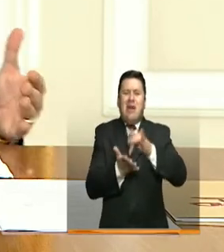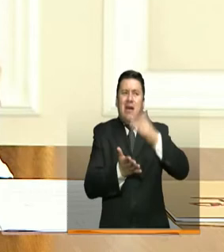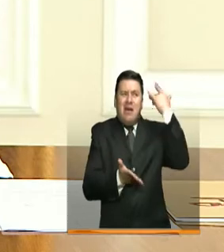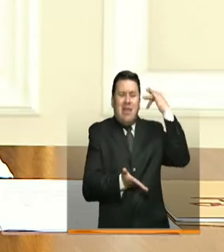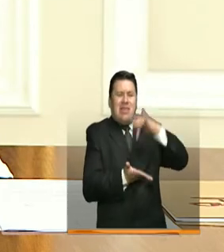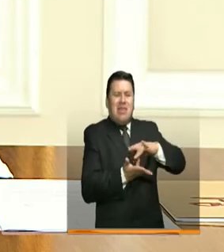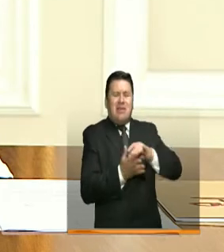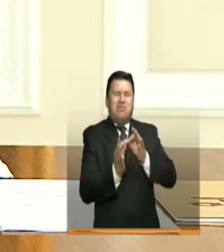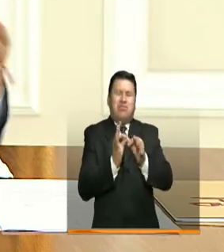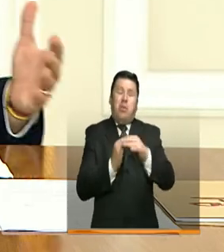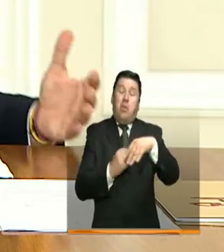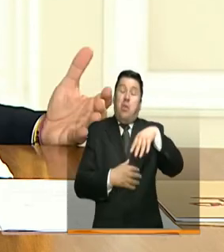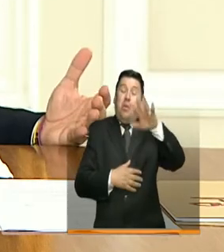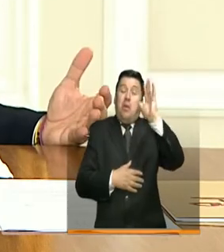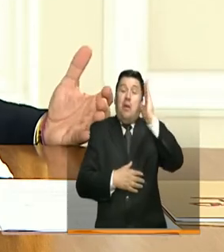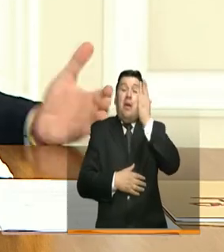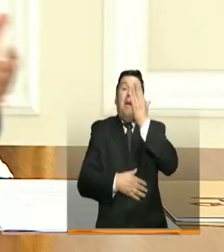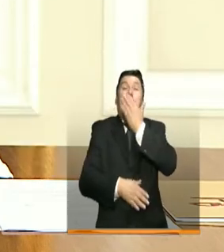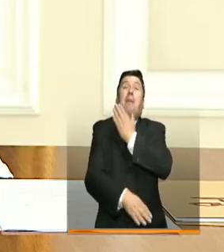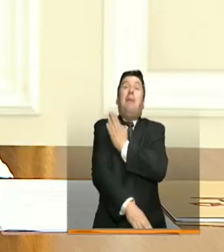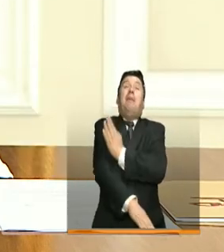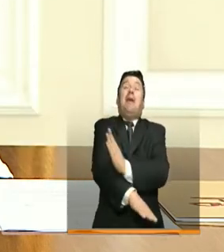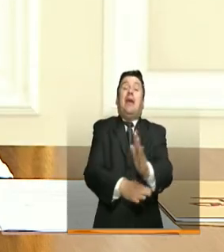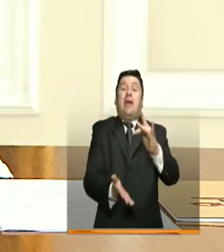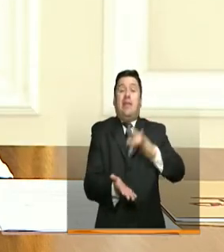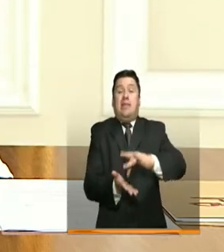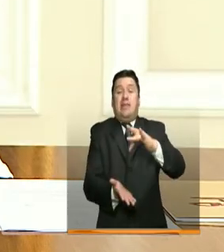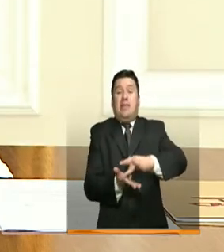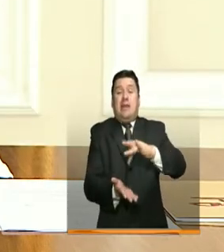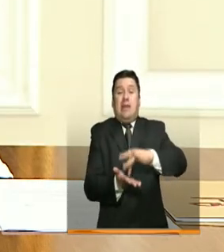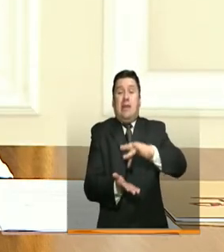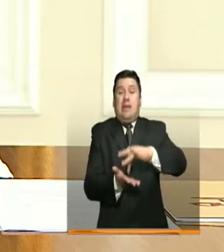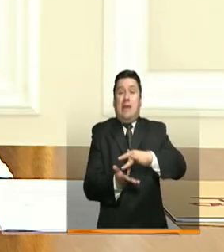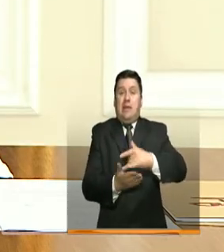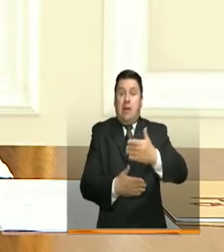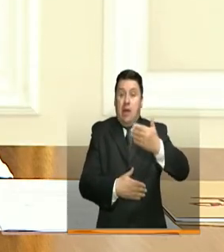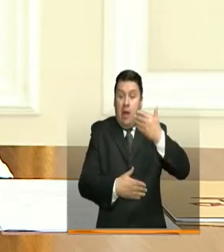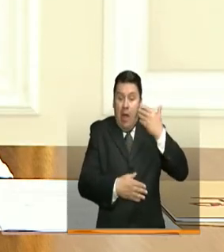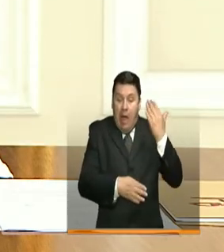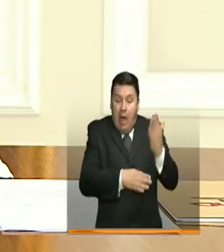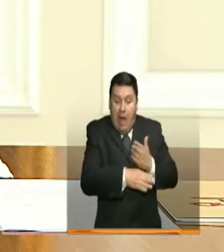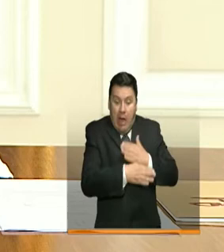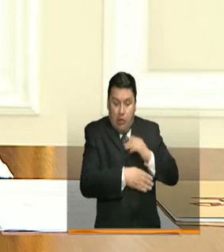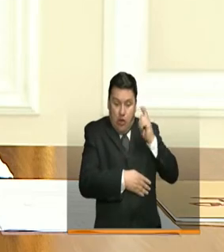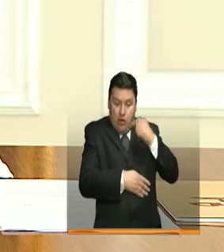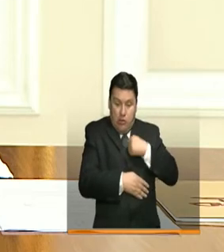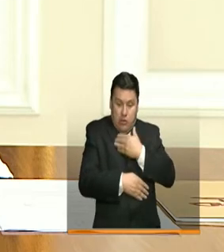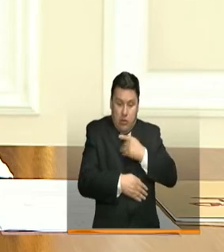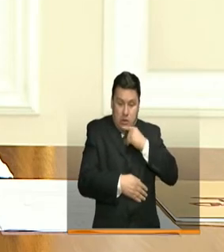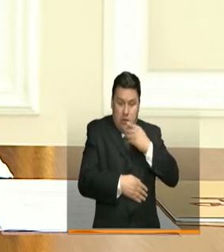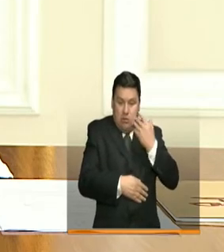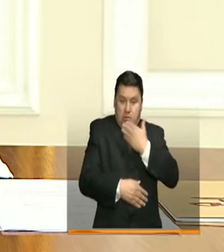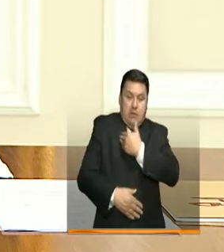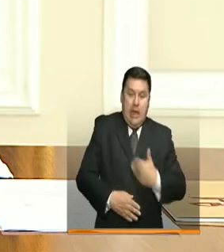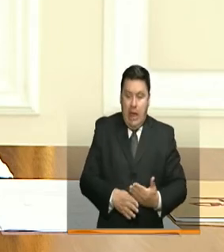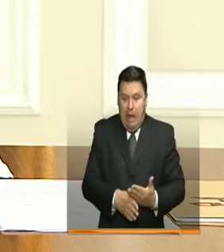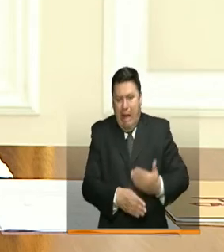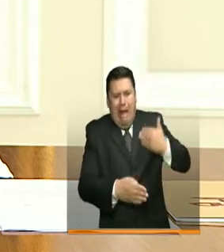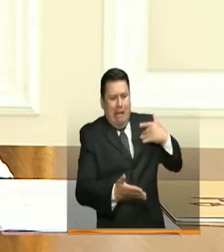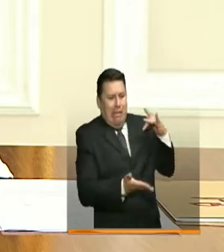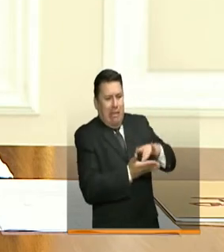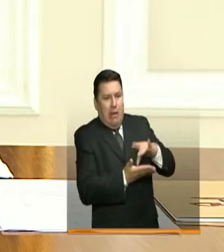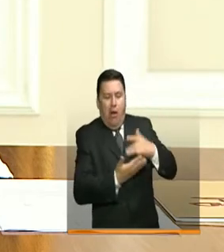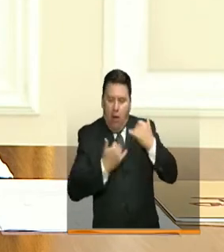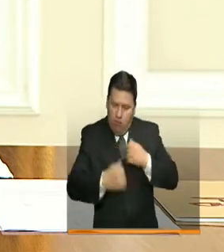deudas, que son deudas billonarias que teníamos antes de la llegada de nosotros al gobierno, y por supuesto también la